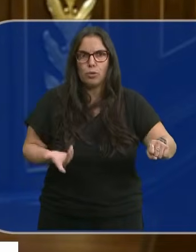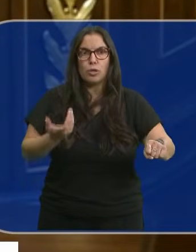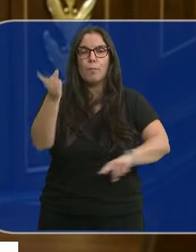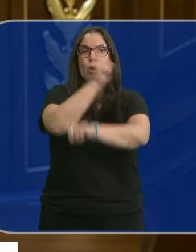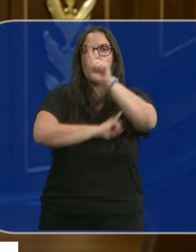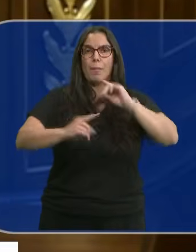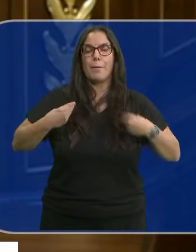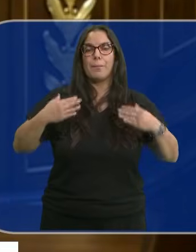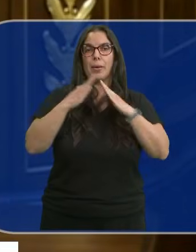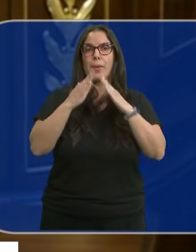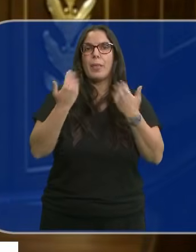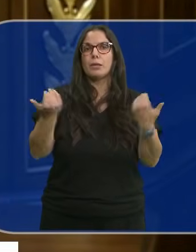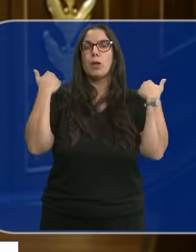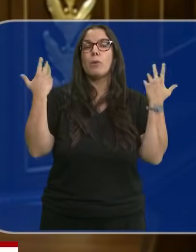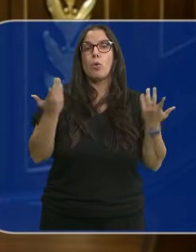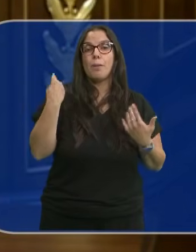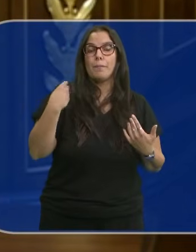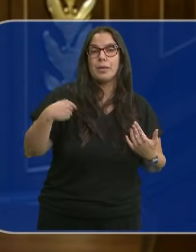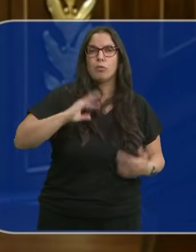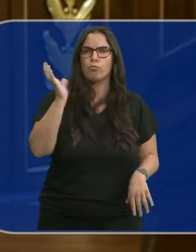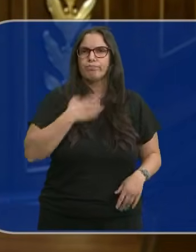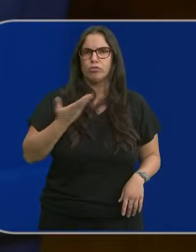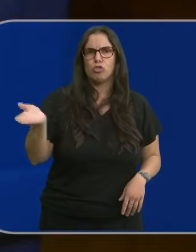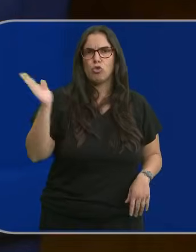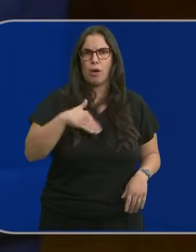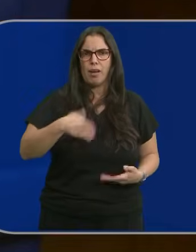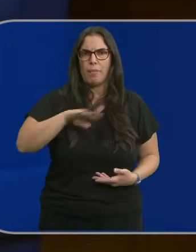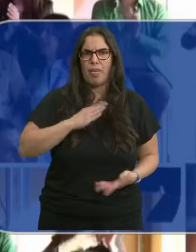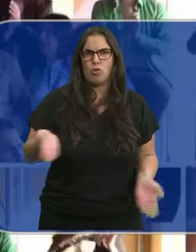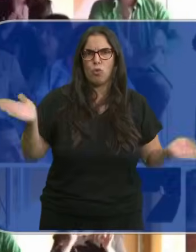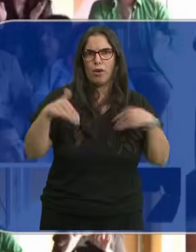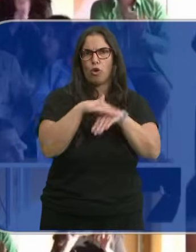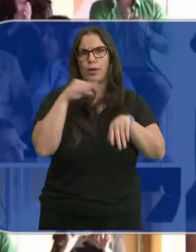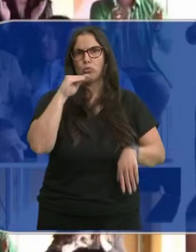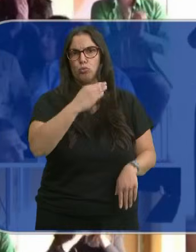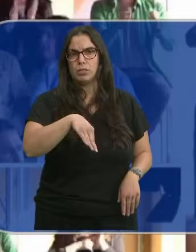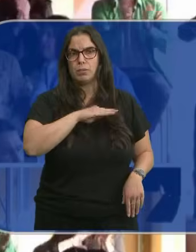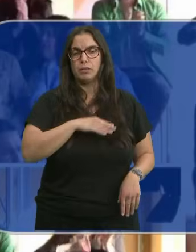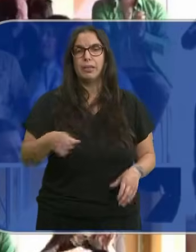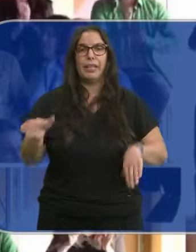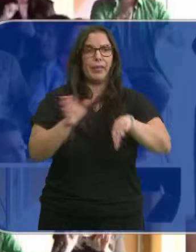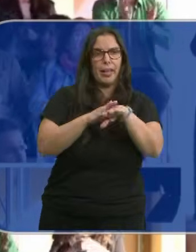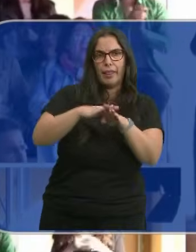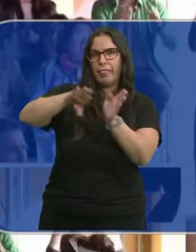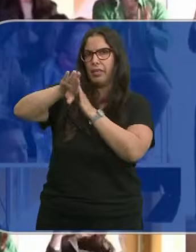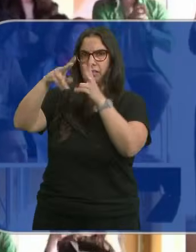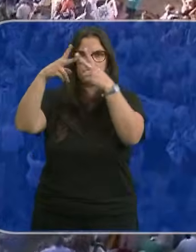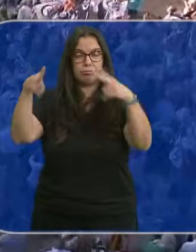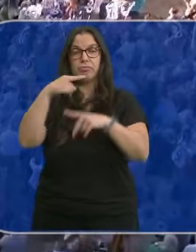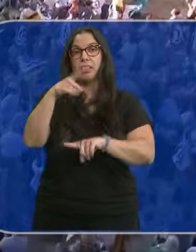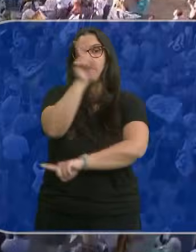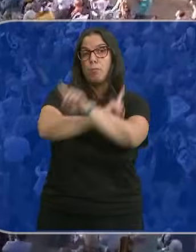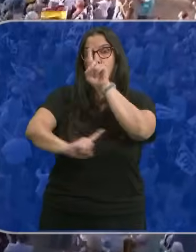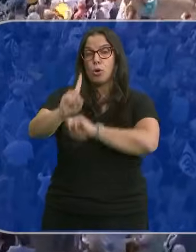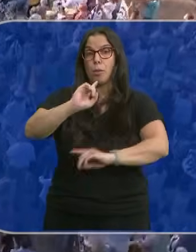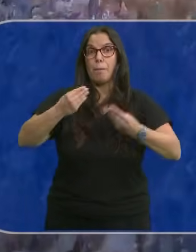país tiene un responsable: la incapacidad, la incompetencia del Gobierno de España. Partidos de izquierdas y derechas que ven en el problema